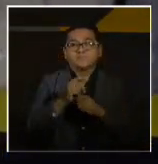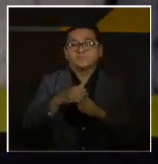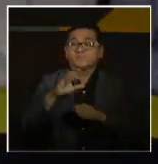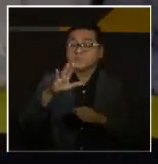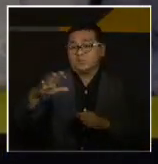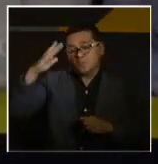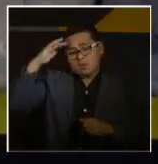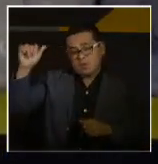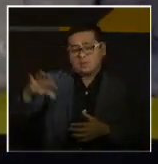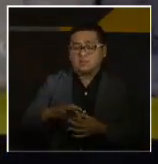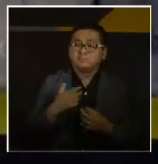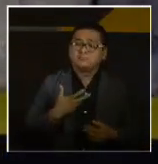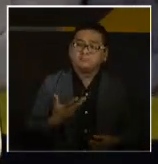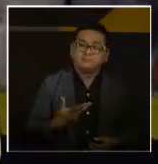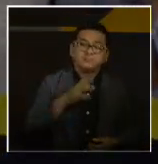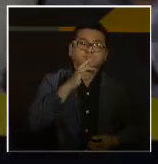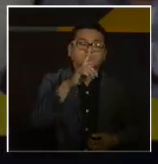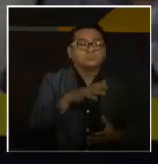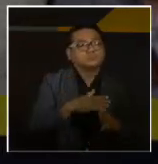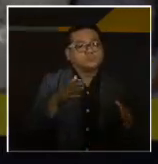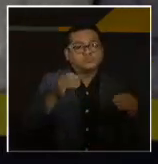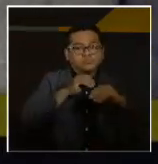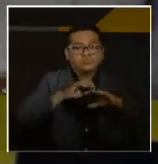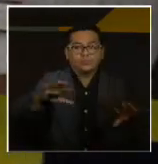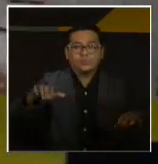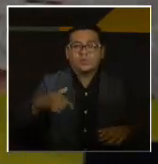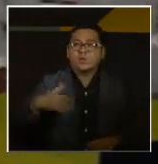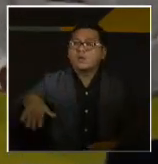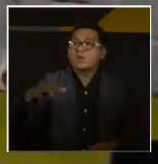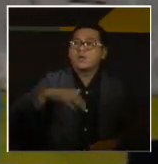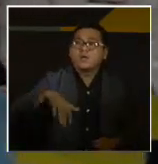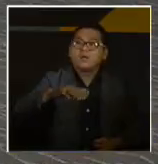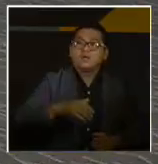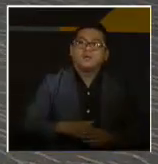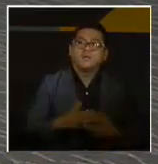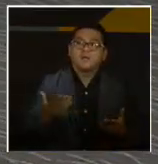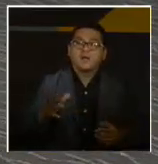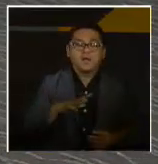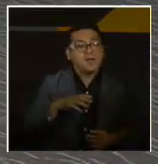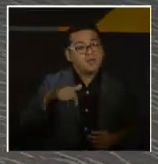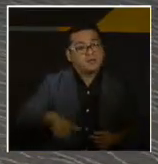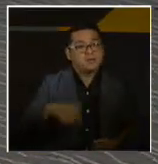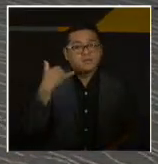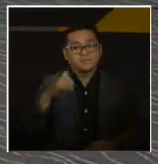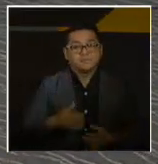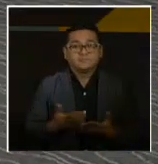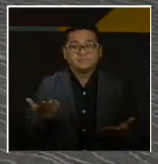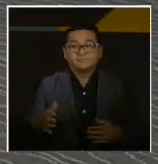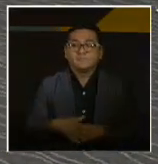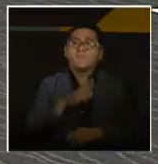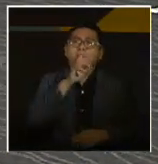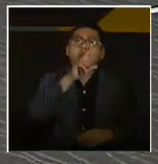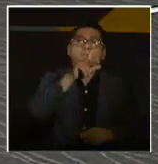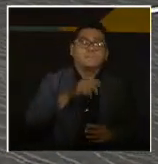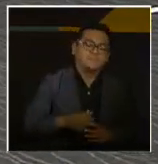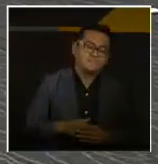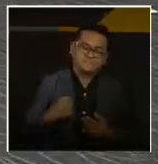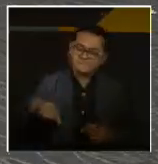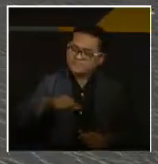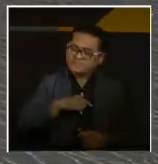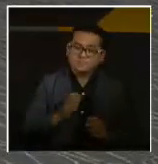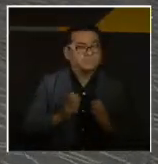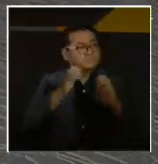Asia, que son los que tienen un gran potencial en la búsqueda de lo que tenemos aquí. Tenemos que mejorar